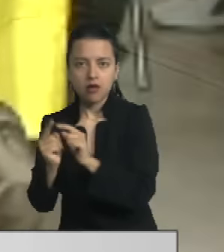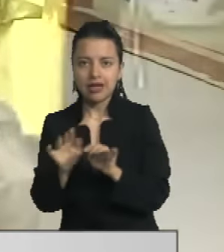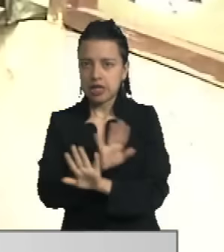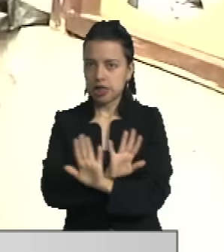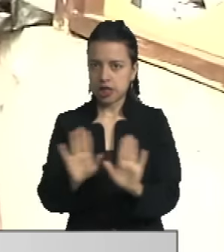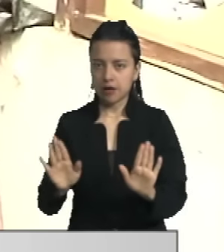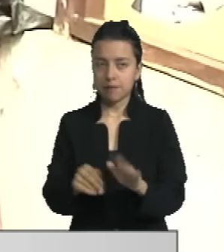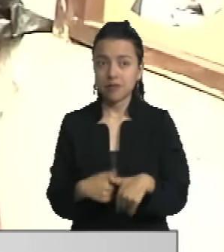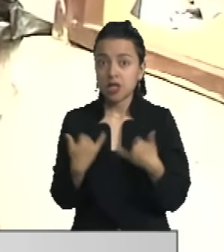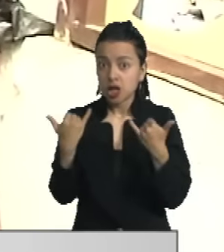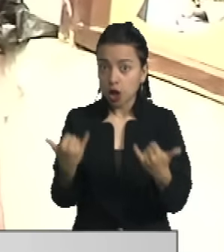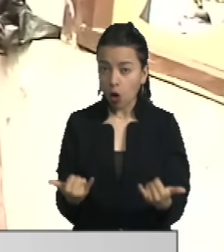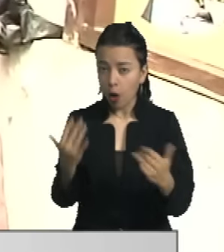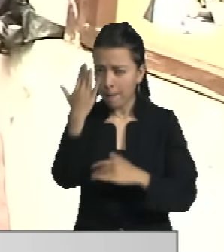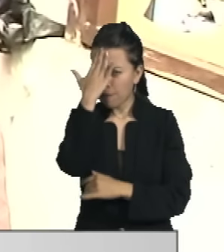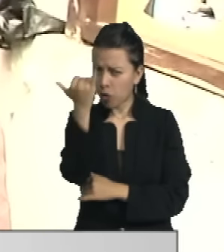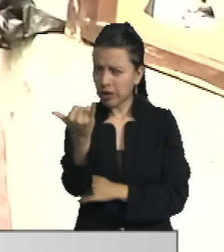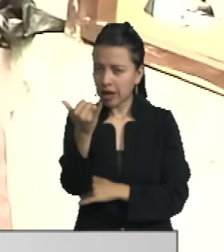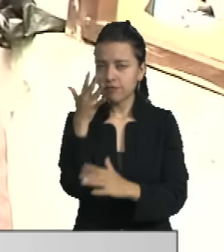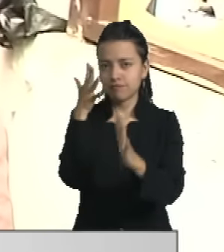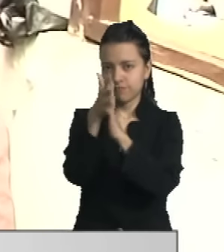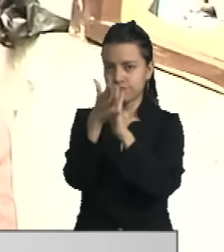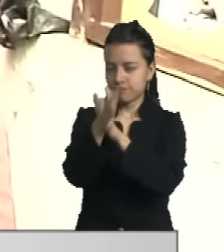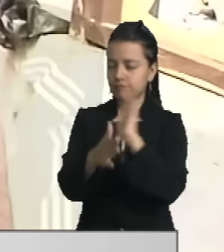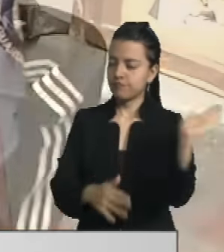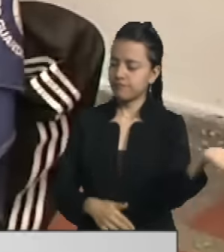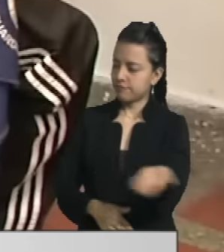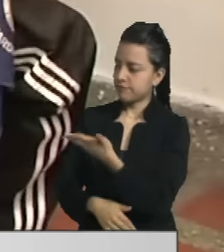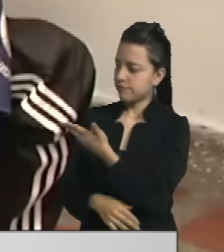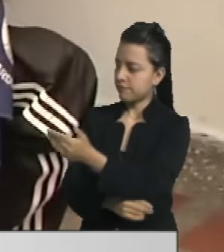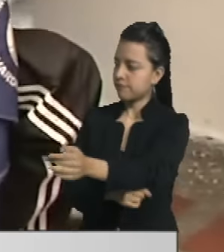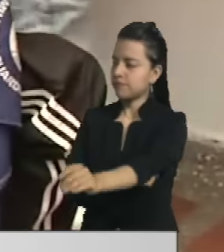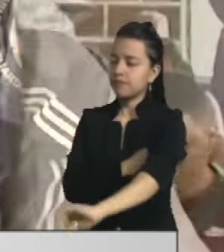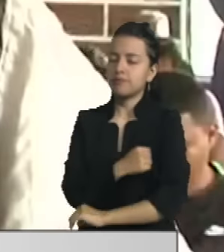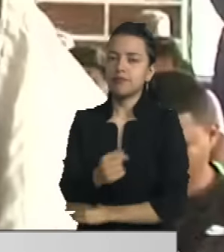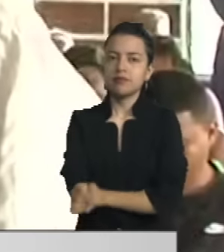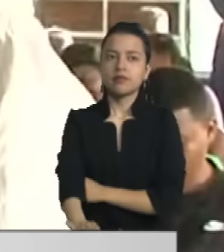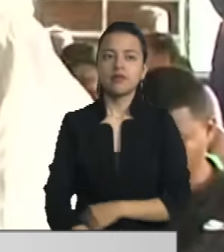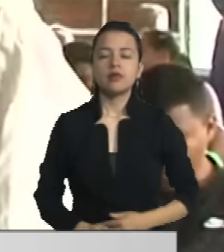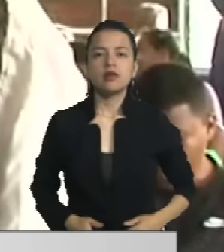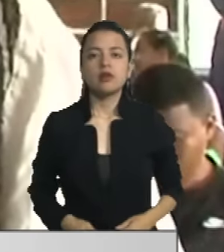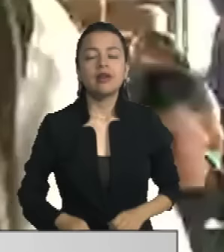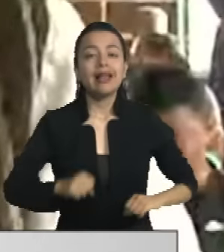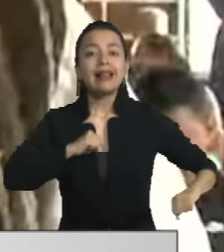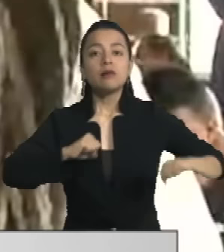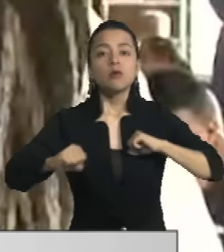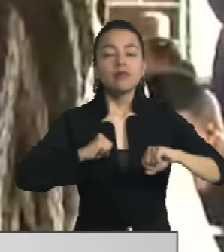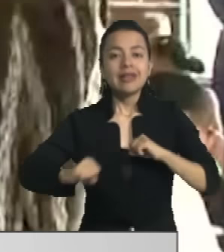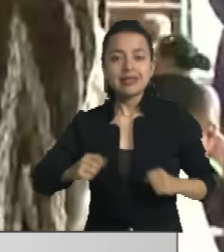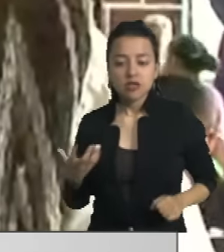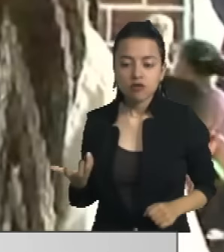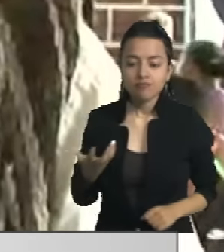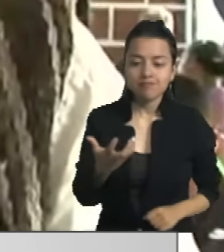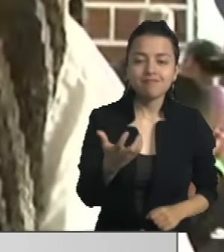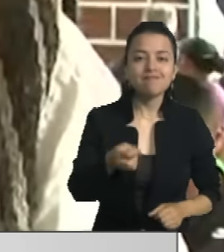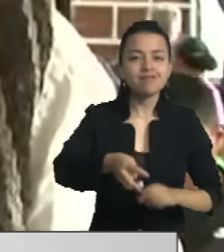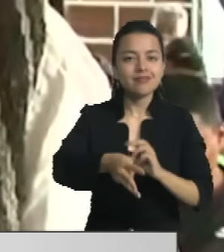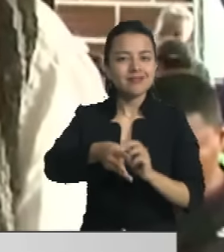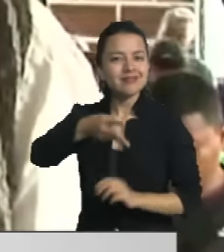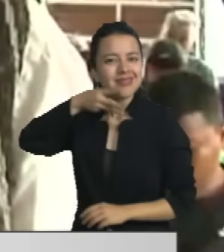ellos hoy deciden hacer esta concentración en un llamado al Estado la movilización indígena Antioquia hemos